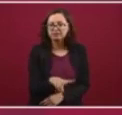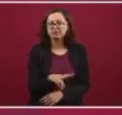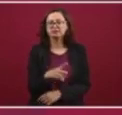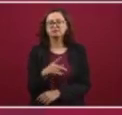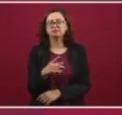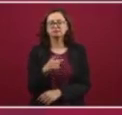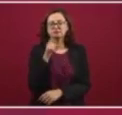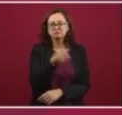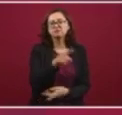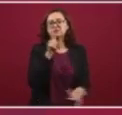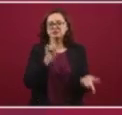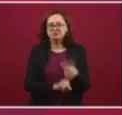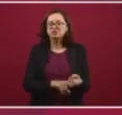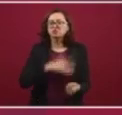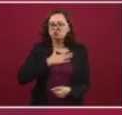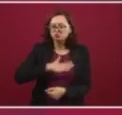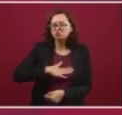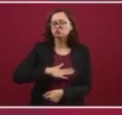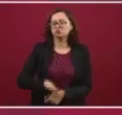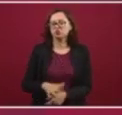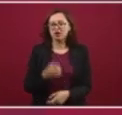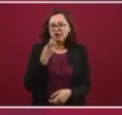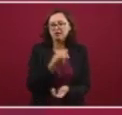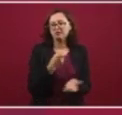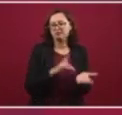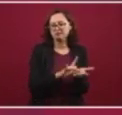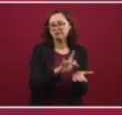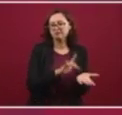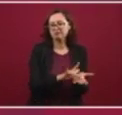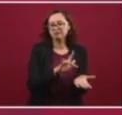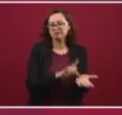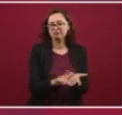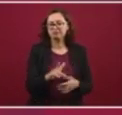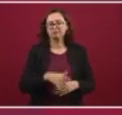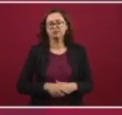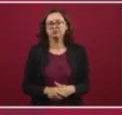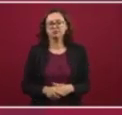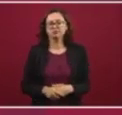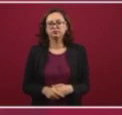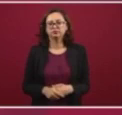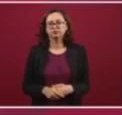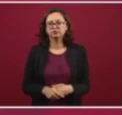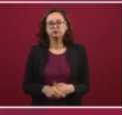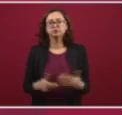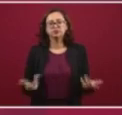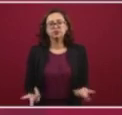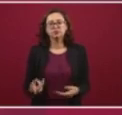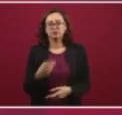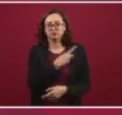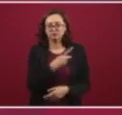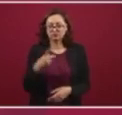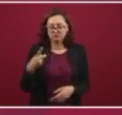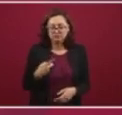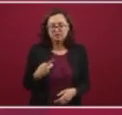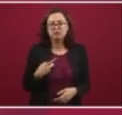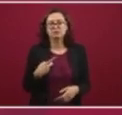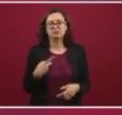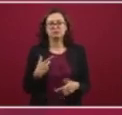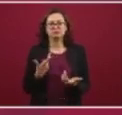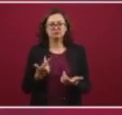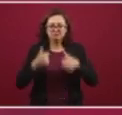asiste la justicia, al que debe de ser atendido con justicia.